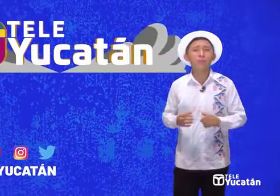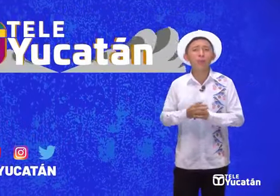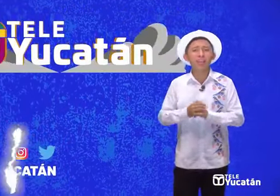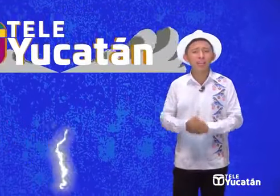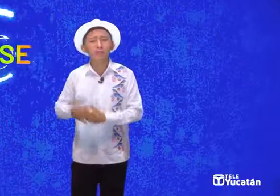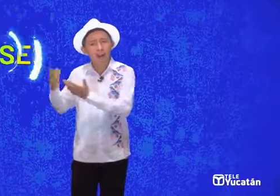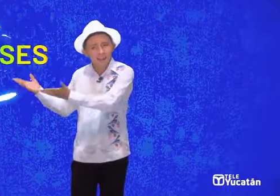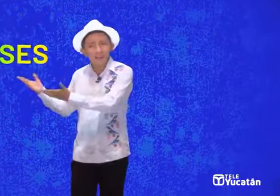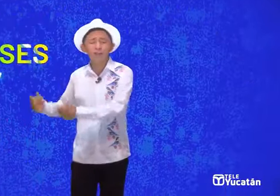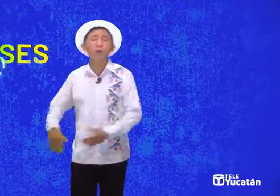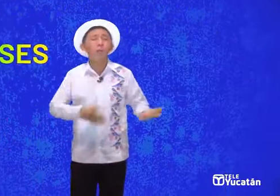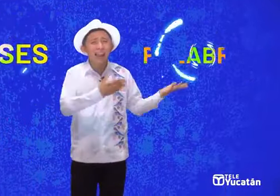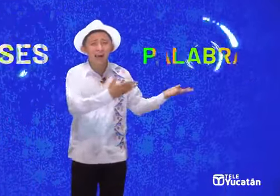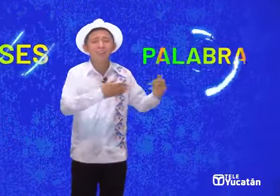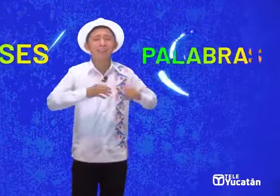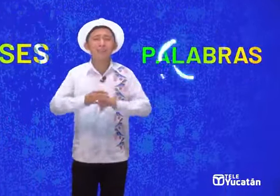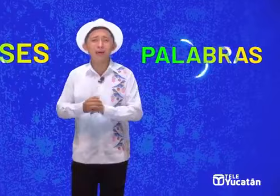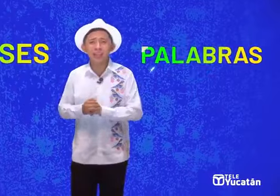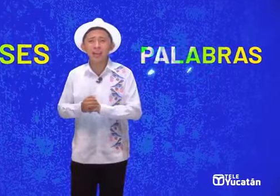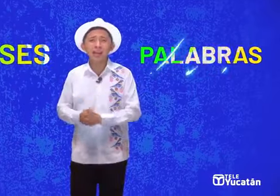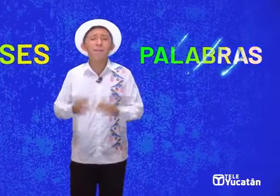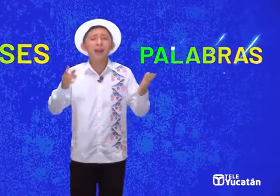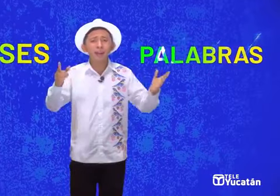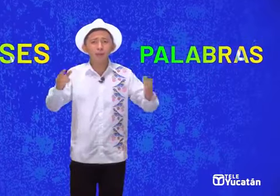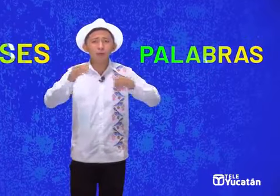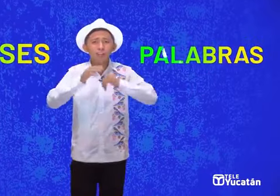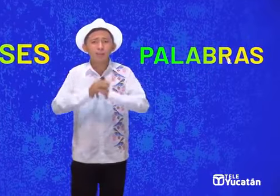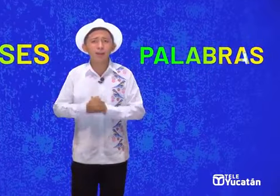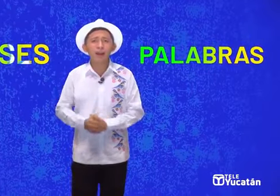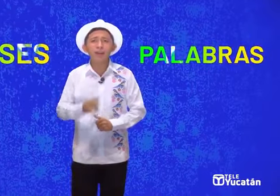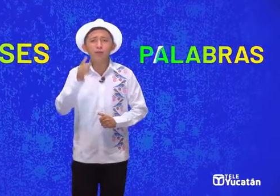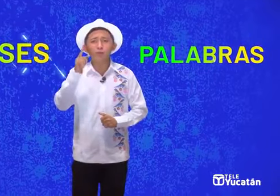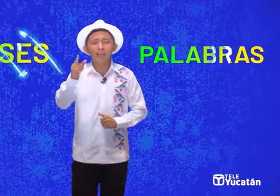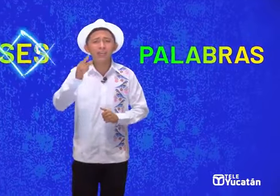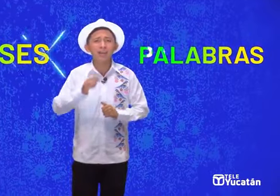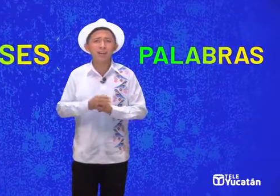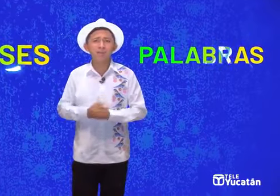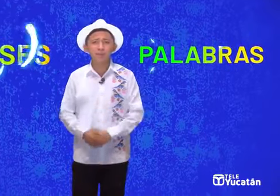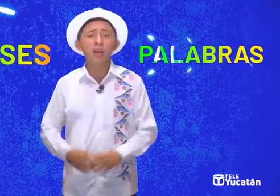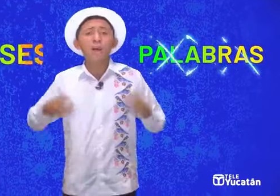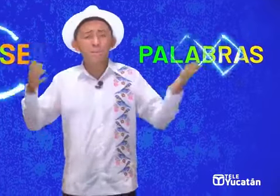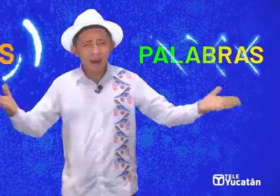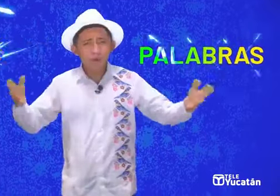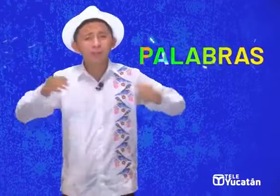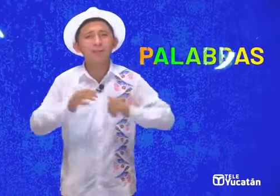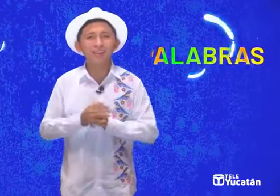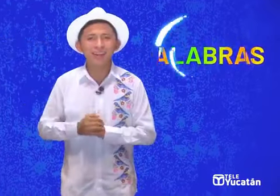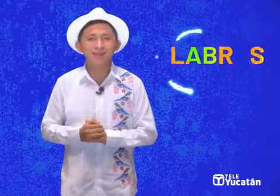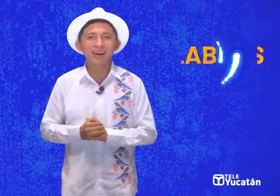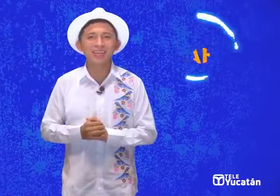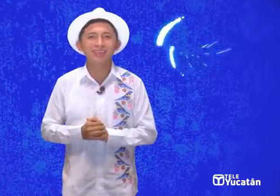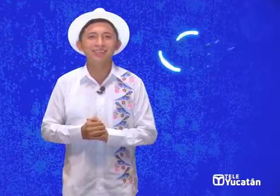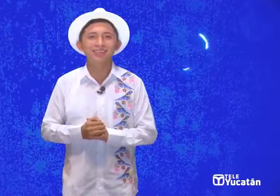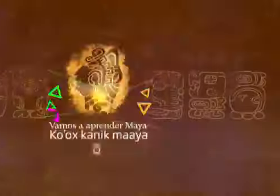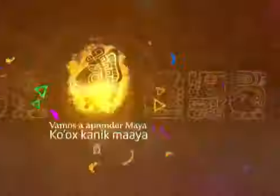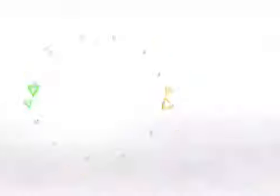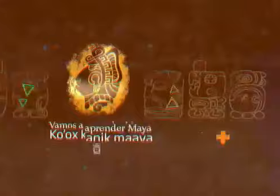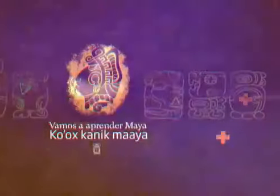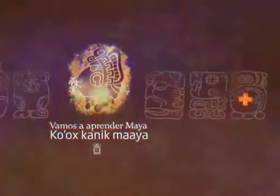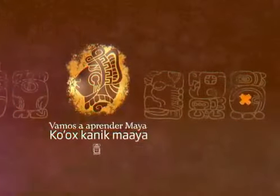estaré enseñando pequeñas frases o palabras en maya para que tú puedas aplicar en tu vida diaria. ¡Vamos a aprender